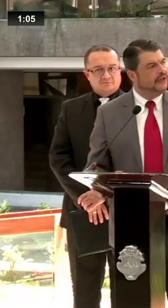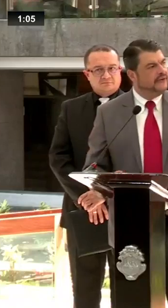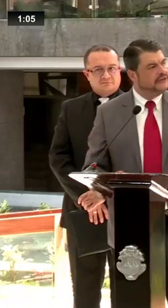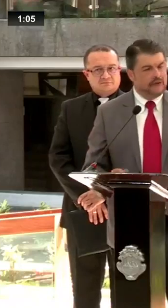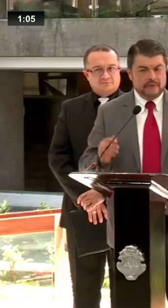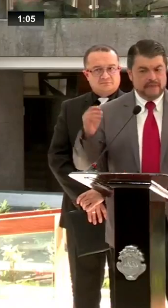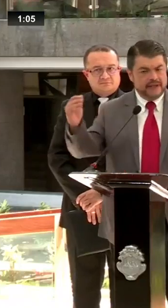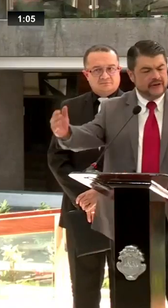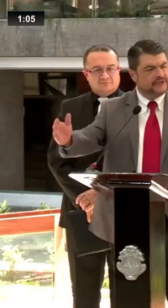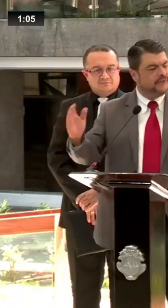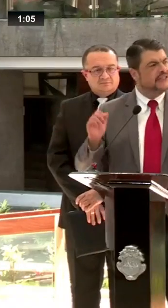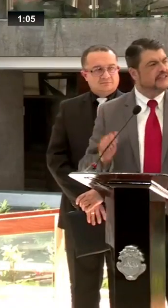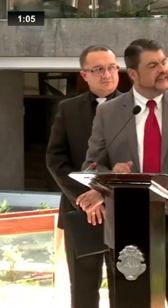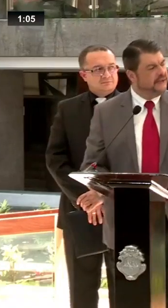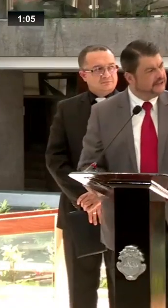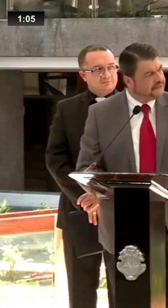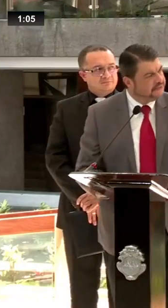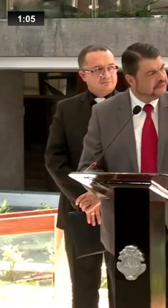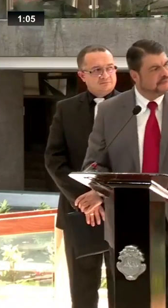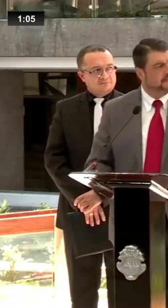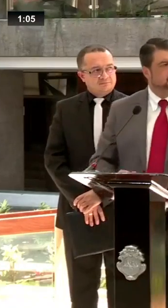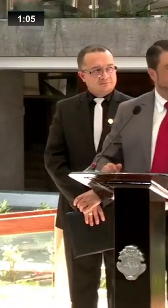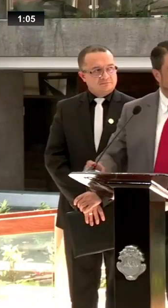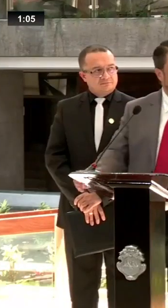una mera contravención, media hora después están libres.